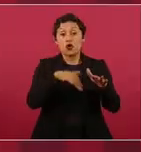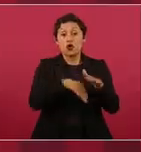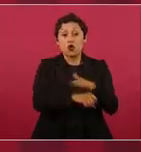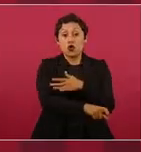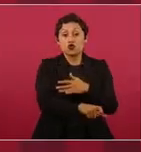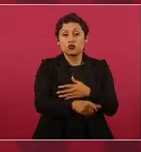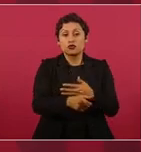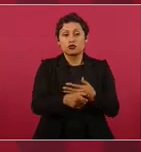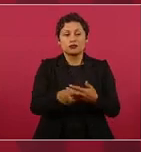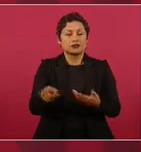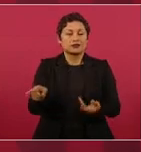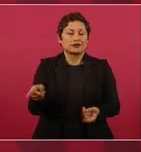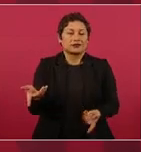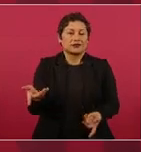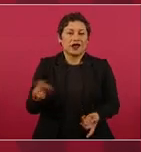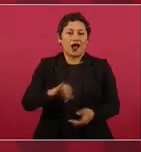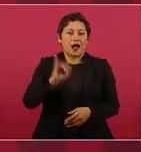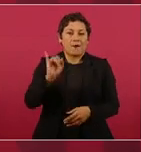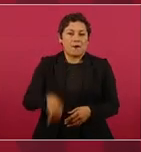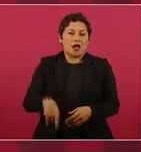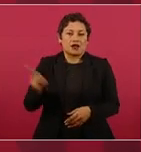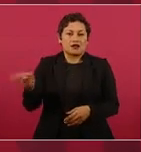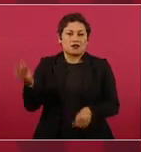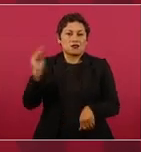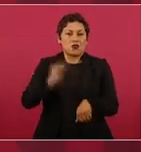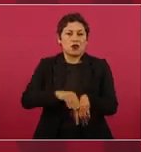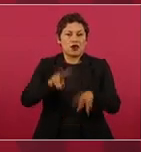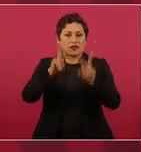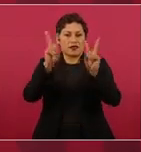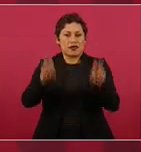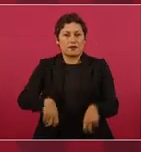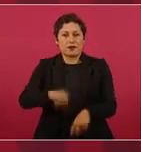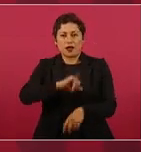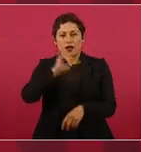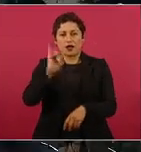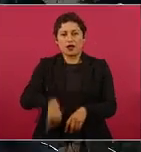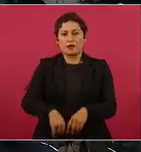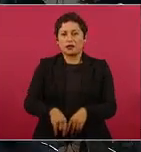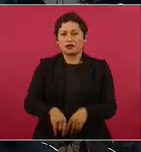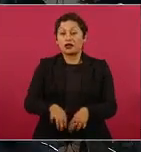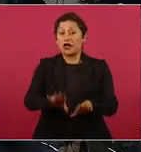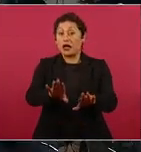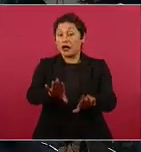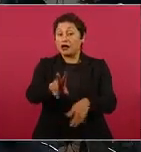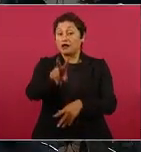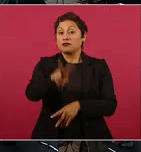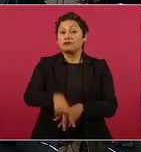No se metió, nunca se ha metido eso. Por cierto, acaba de declarar de que